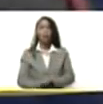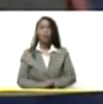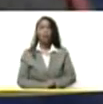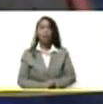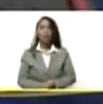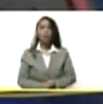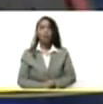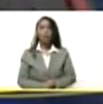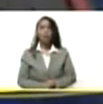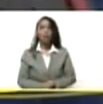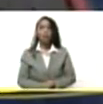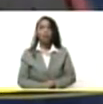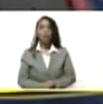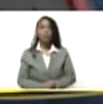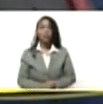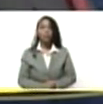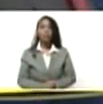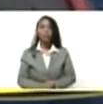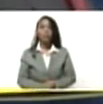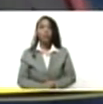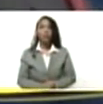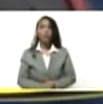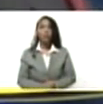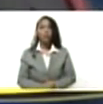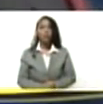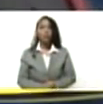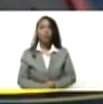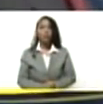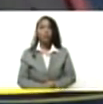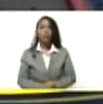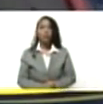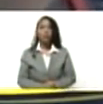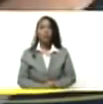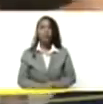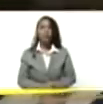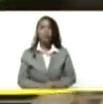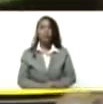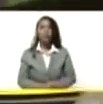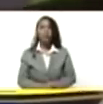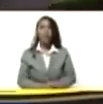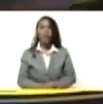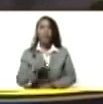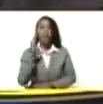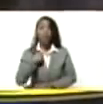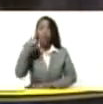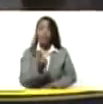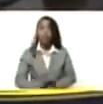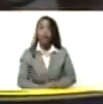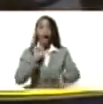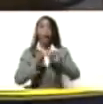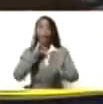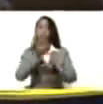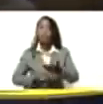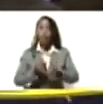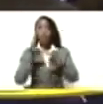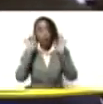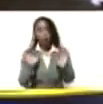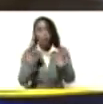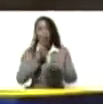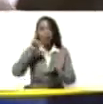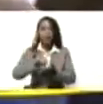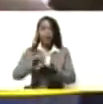delta en diciembre llegó la variante o me chrome hoy por hoy la